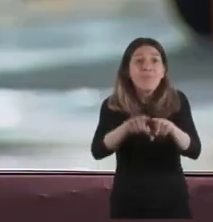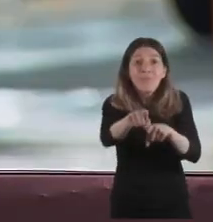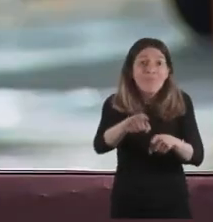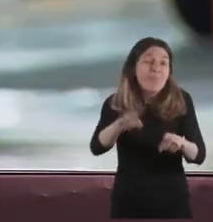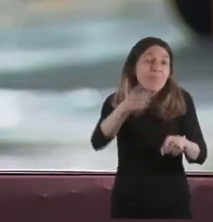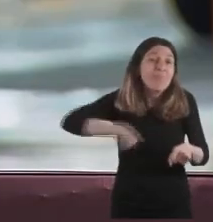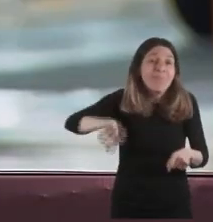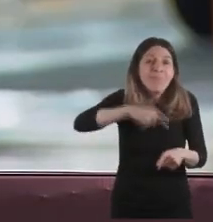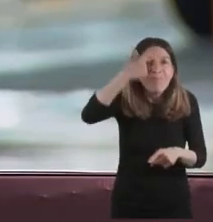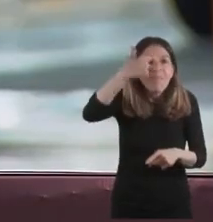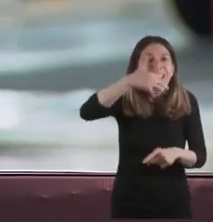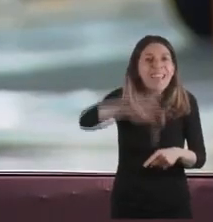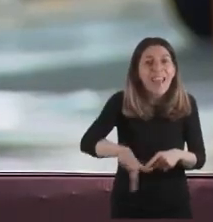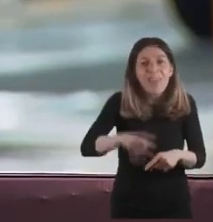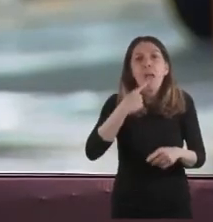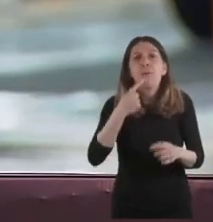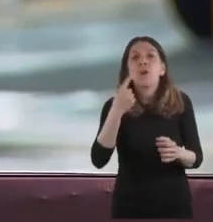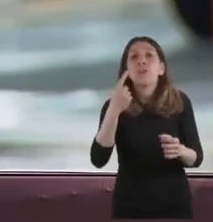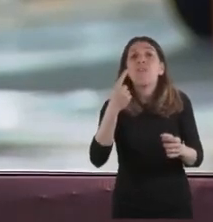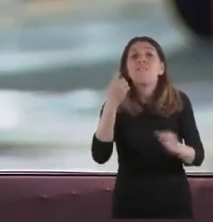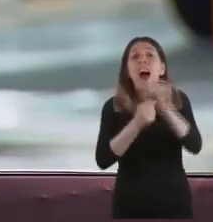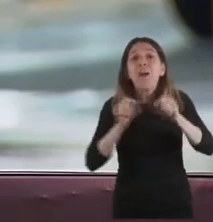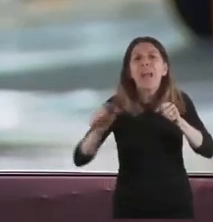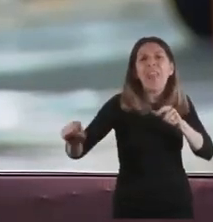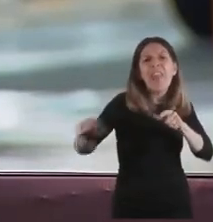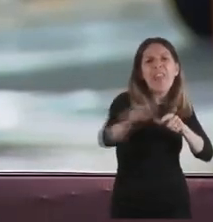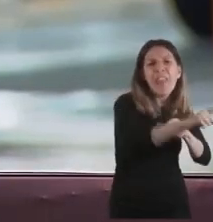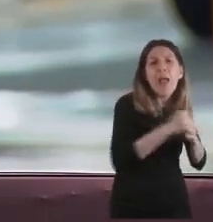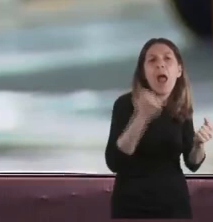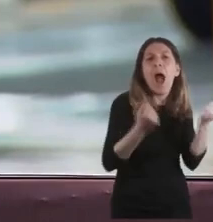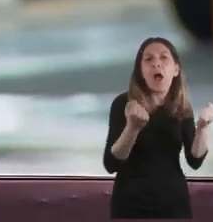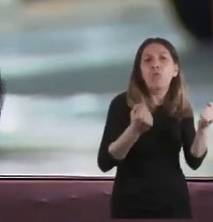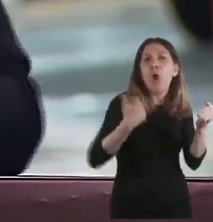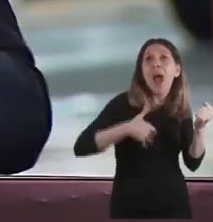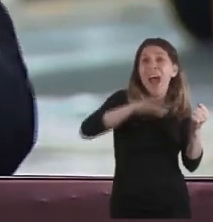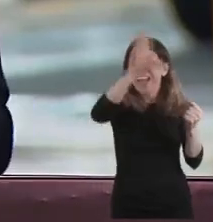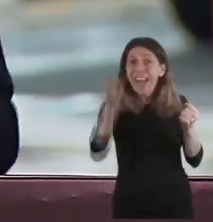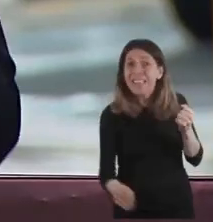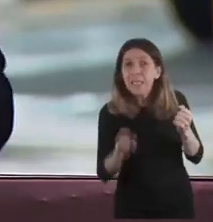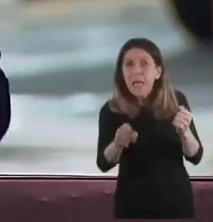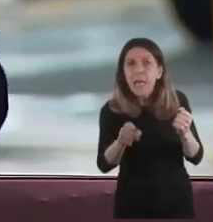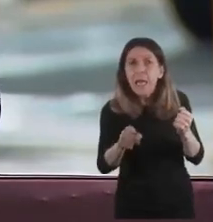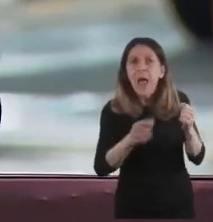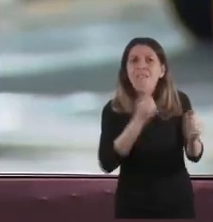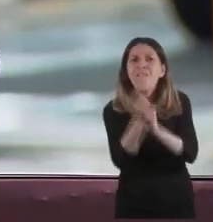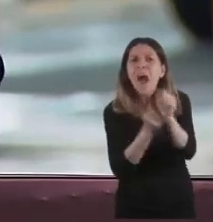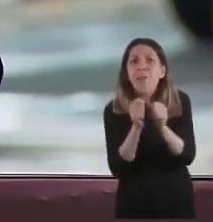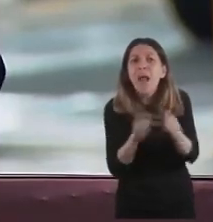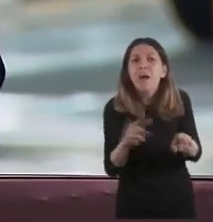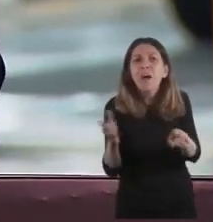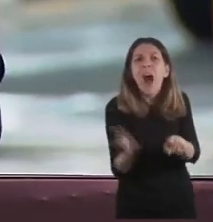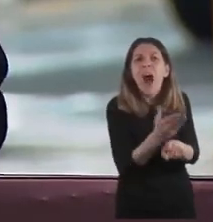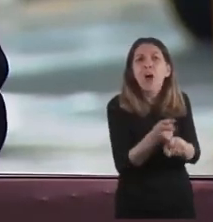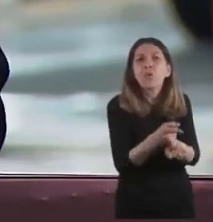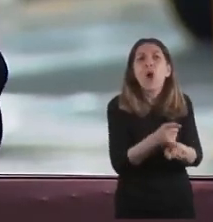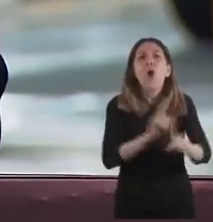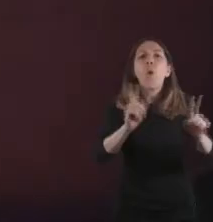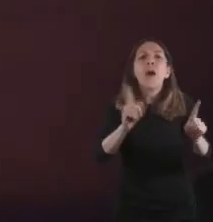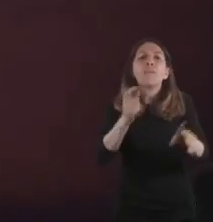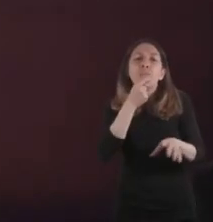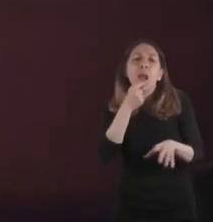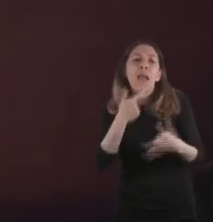entendiendo que el sector automotriz y autopartista argentino, ha dejado de ser un jugador que mira el mercado